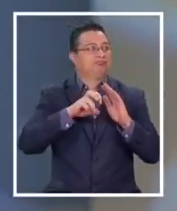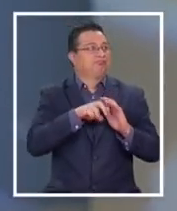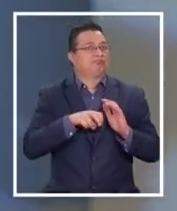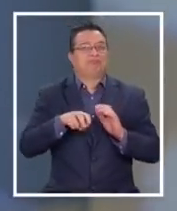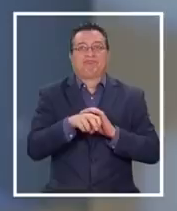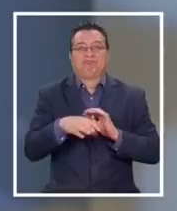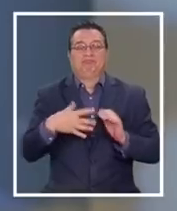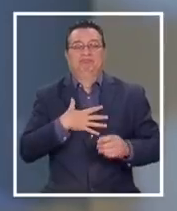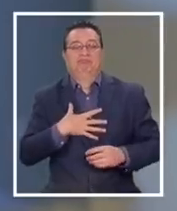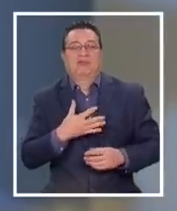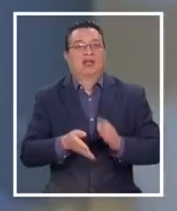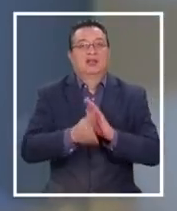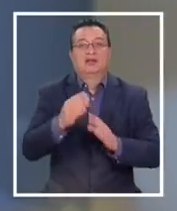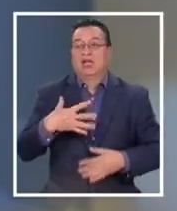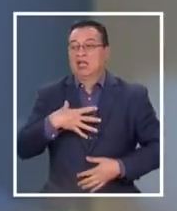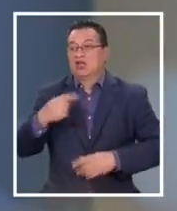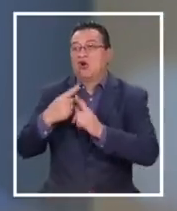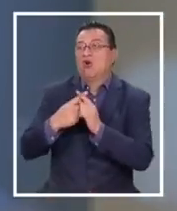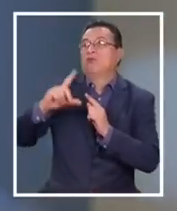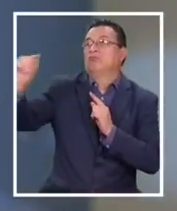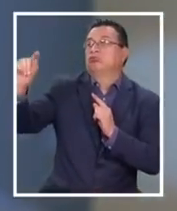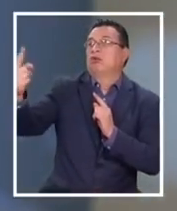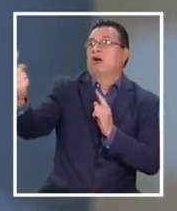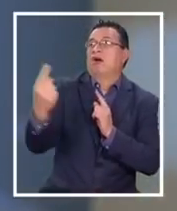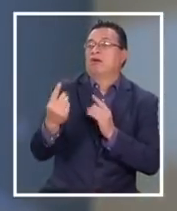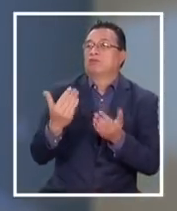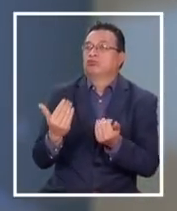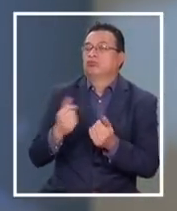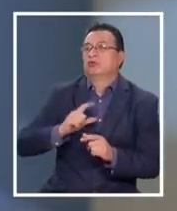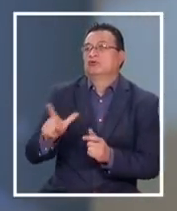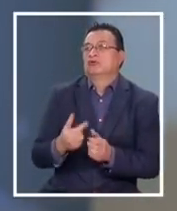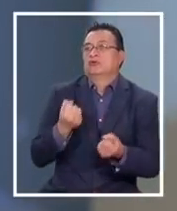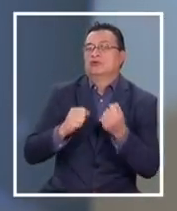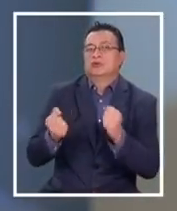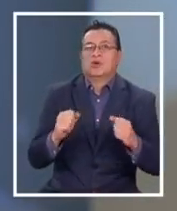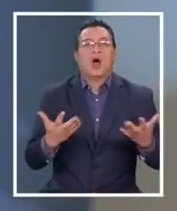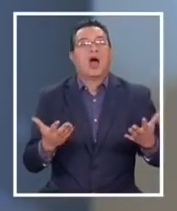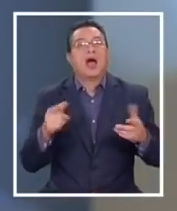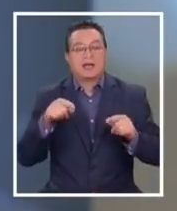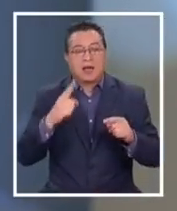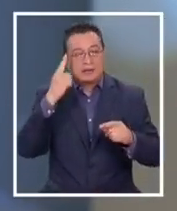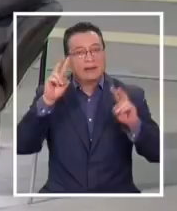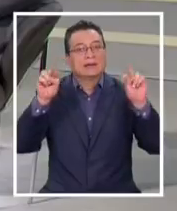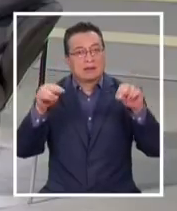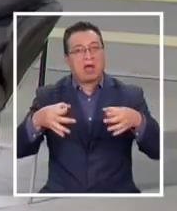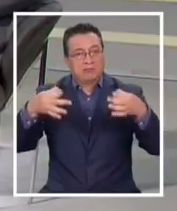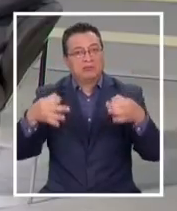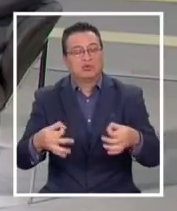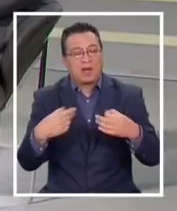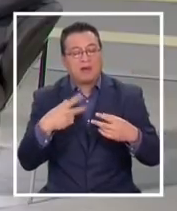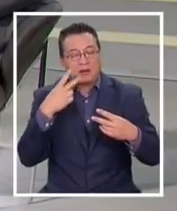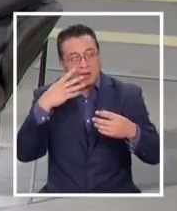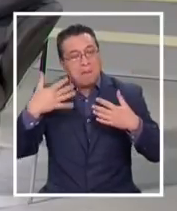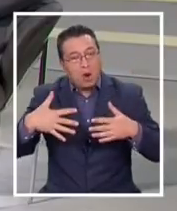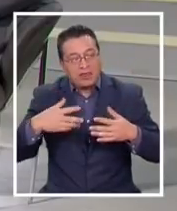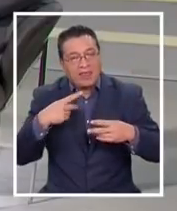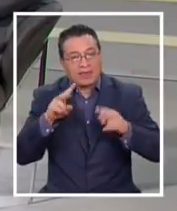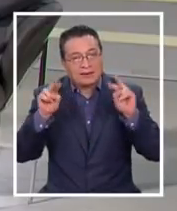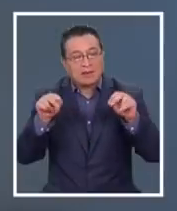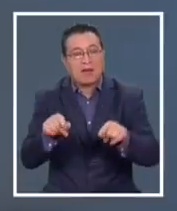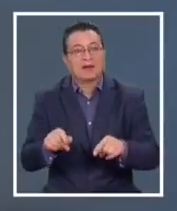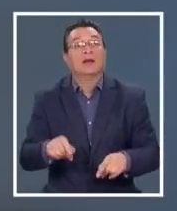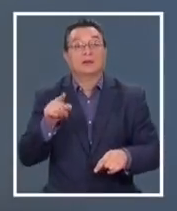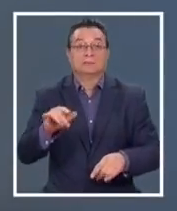casas, sienten miedo cuando sus hijos salen. Y por eso es que es tan importante enfrentar la seguridad pública con estas dos miradas. Y ahí,